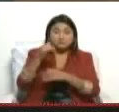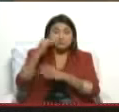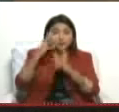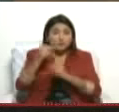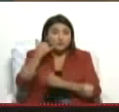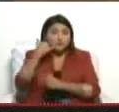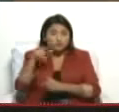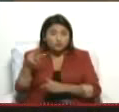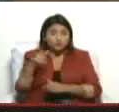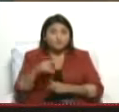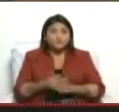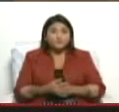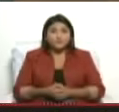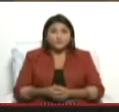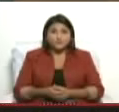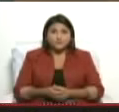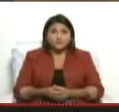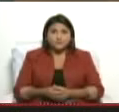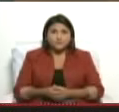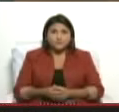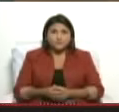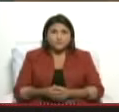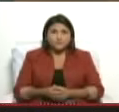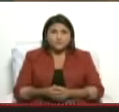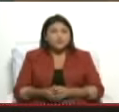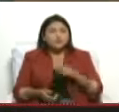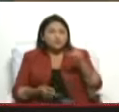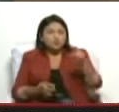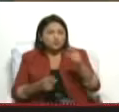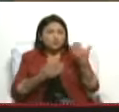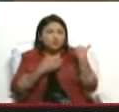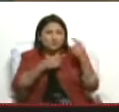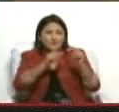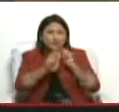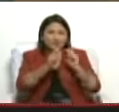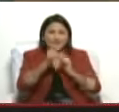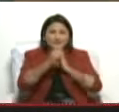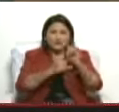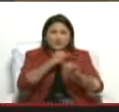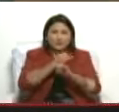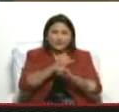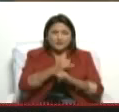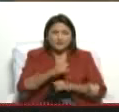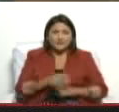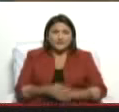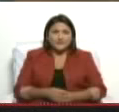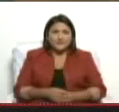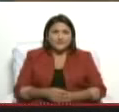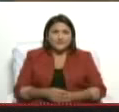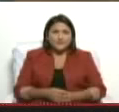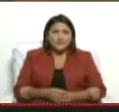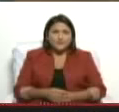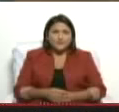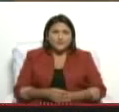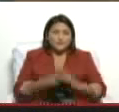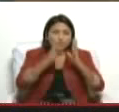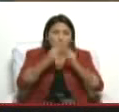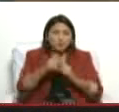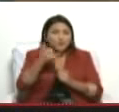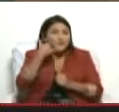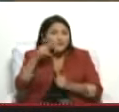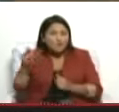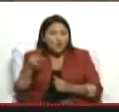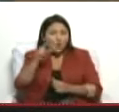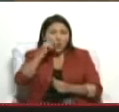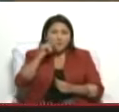Miguel usted por ejemplo corresponsal de una agencia internacional no está en su contacto lo de